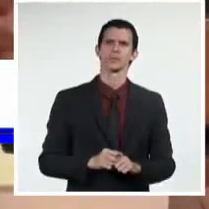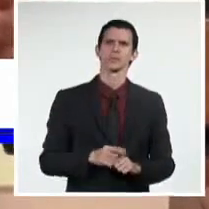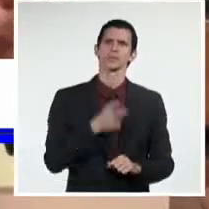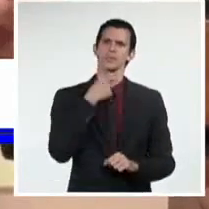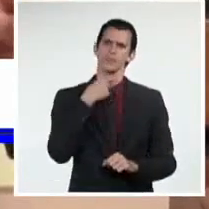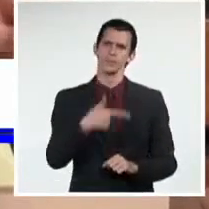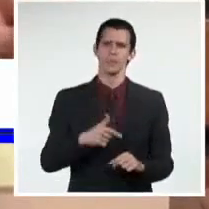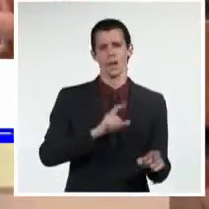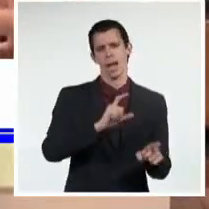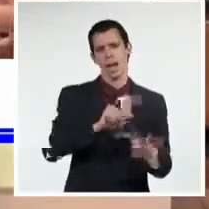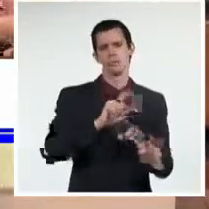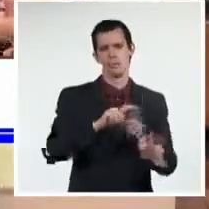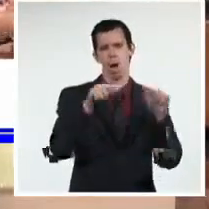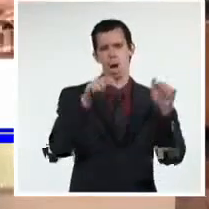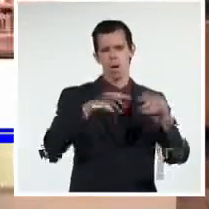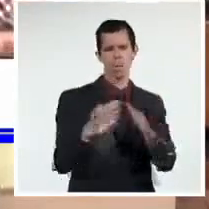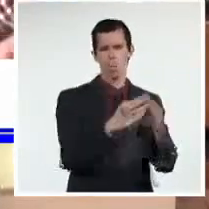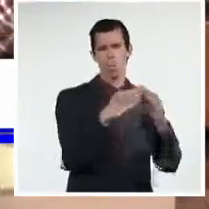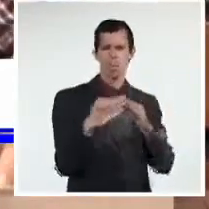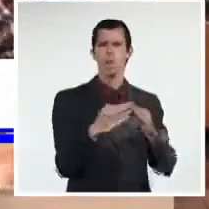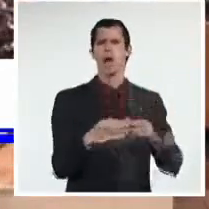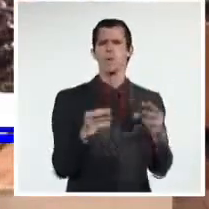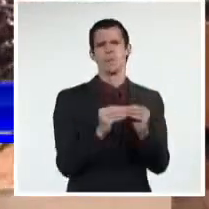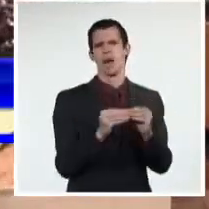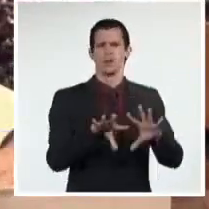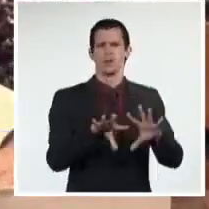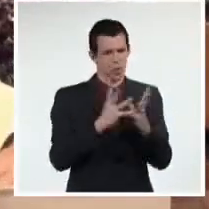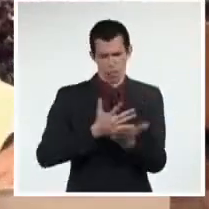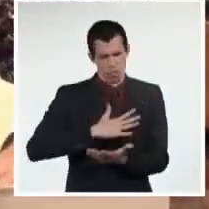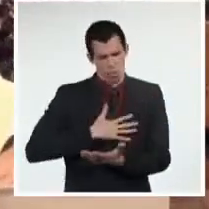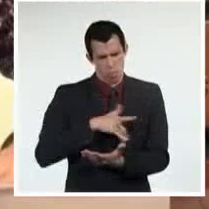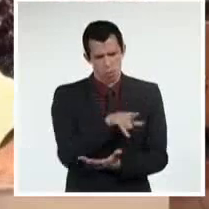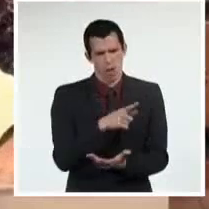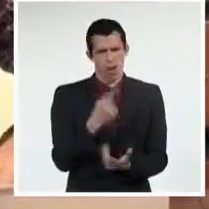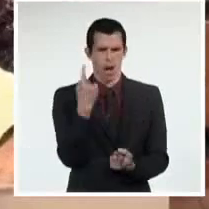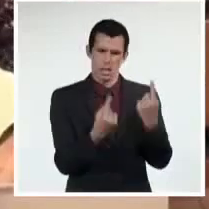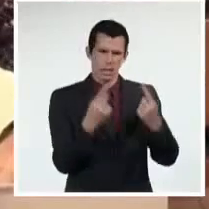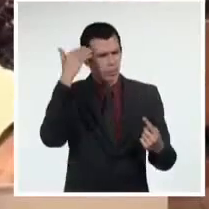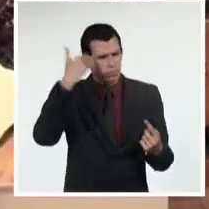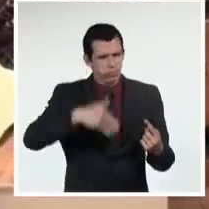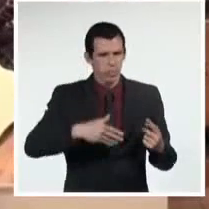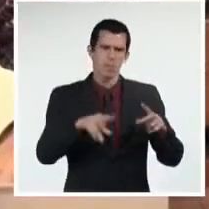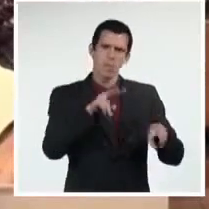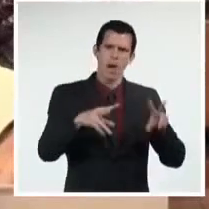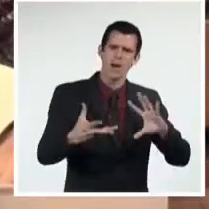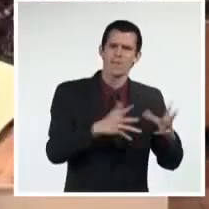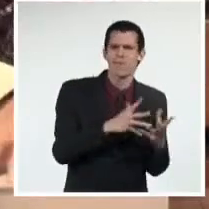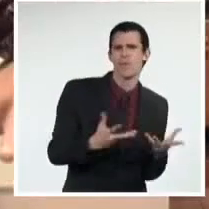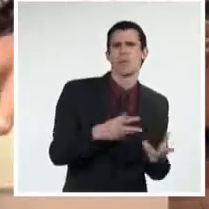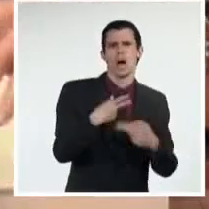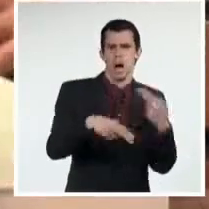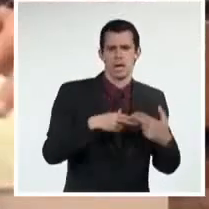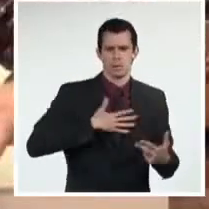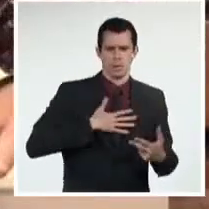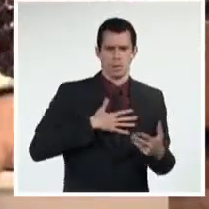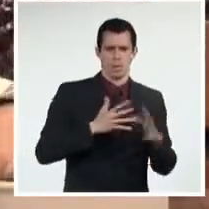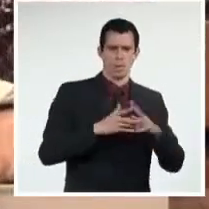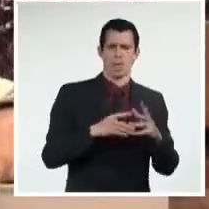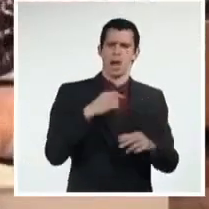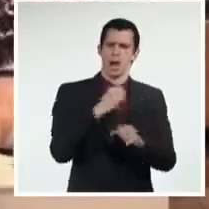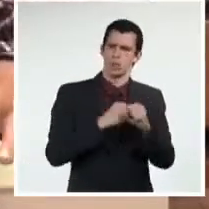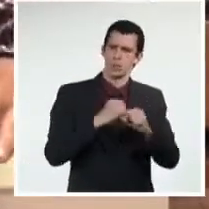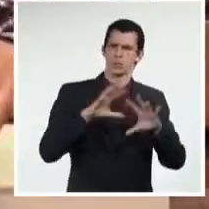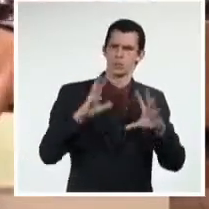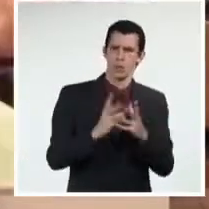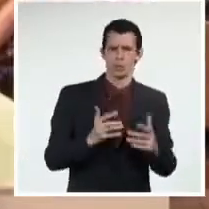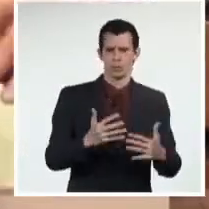en lugares donde hay comunidades que ya se logran un nivel de producción por acciones que se han hecho, o por temas que se han aprobado, o por resultados que se han